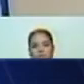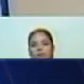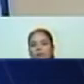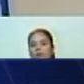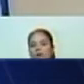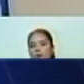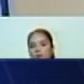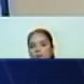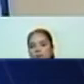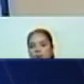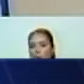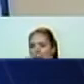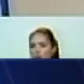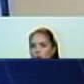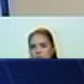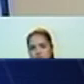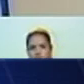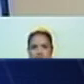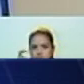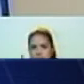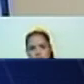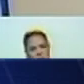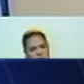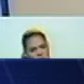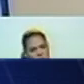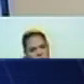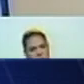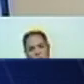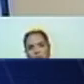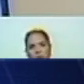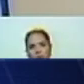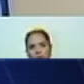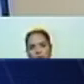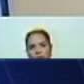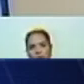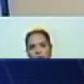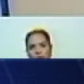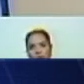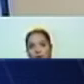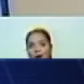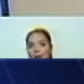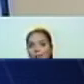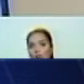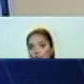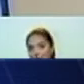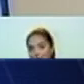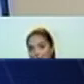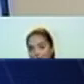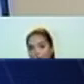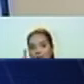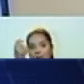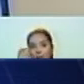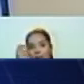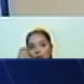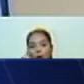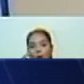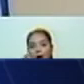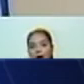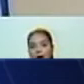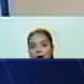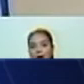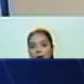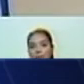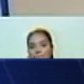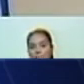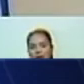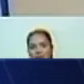códigos cifrados, porque da la casualidad que las aperturas de cuentas que hace el diputado Germán Ferrer